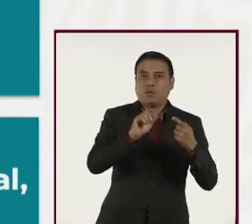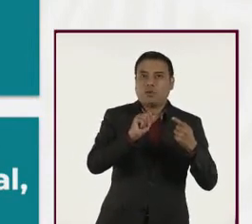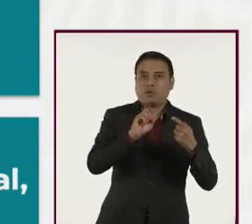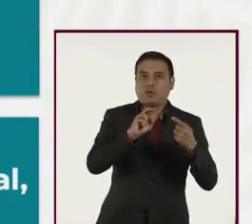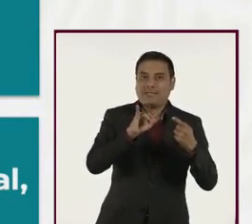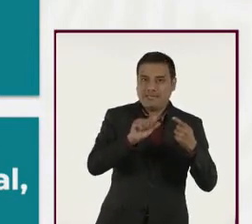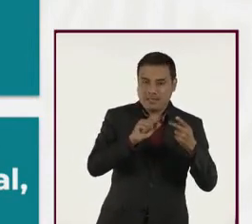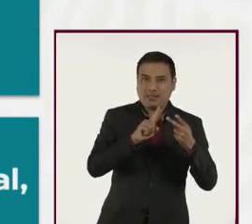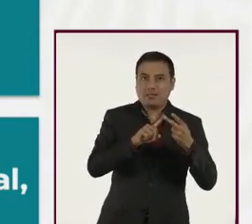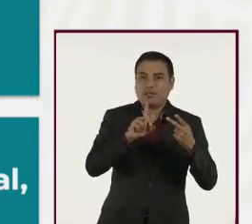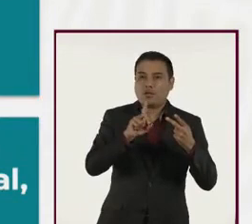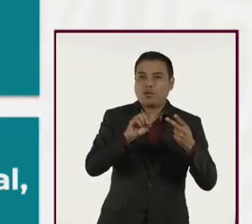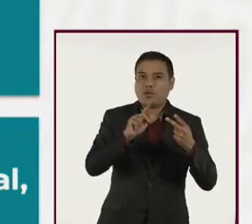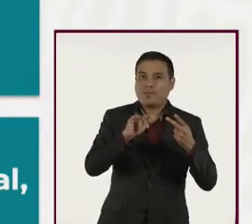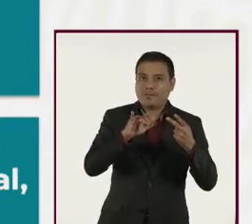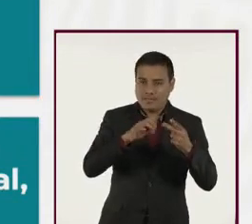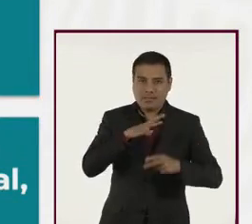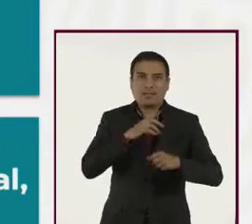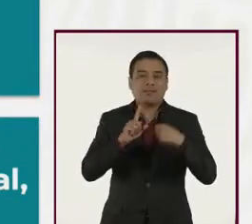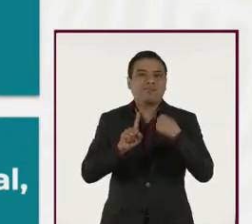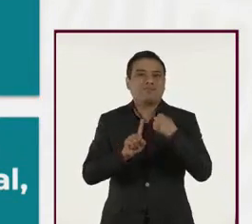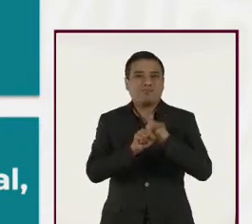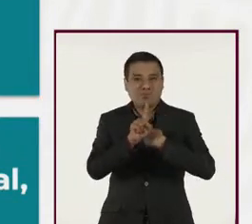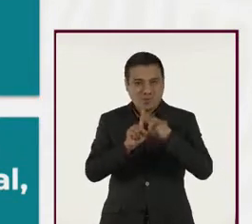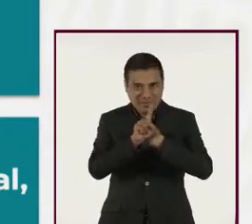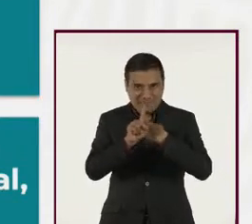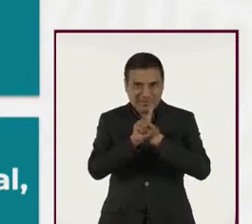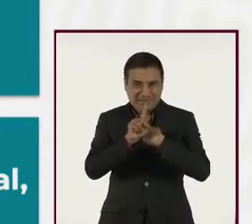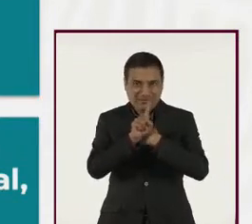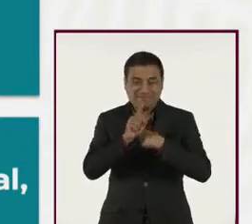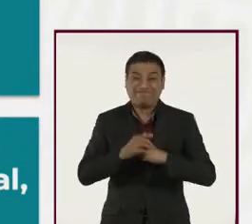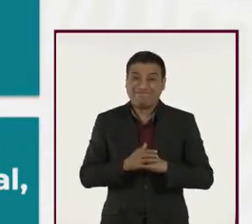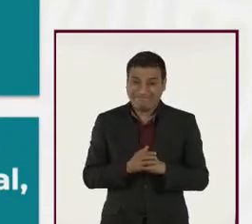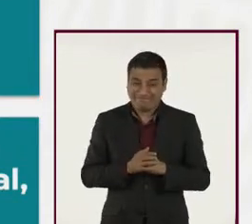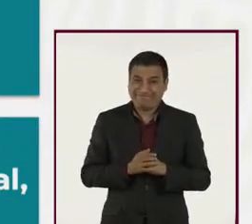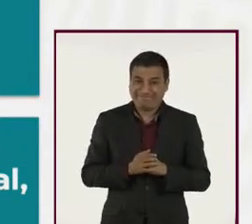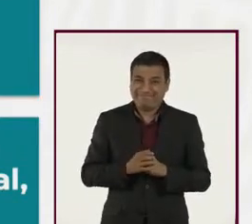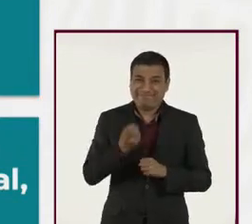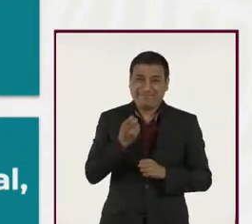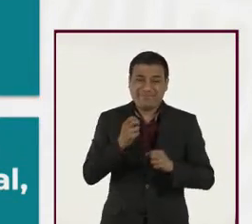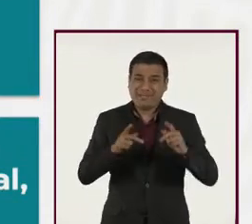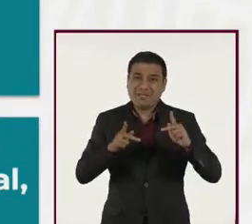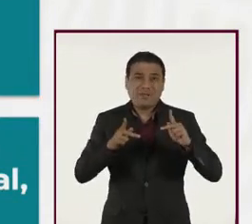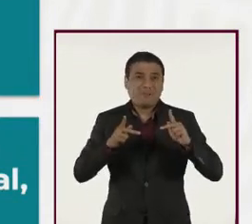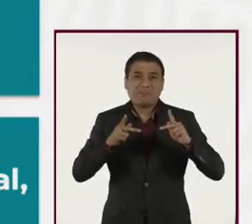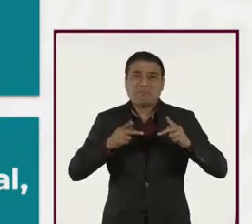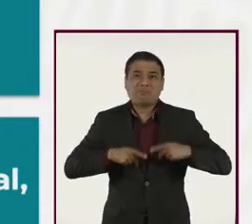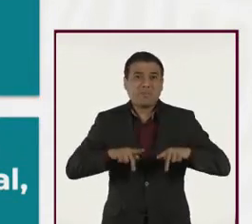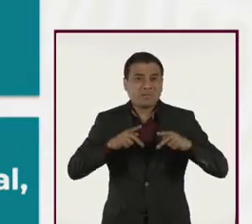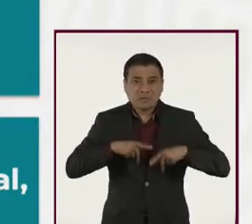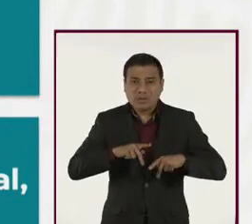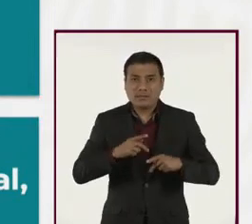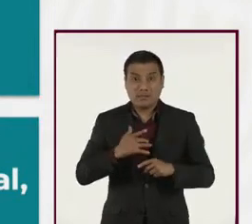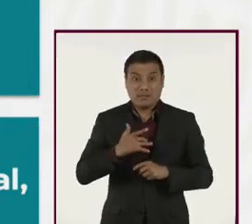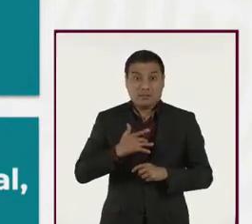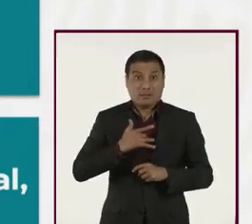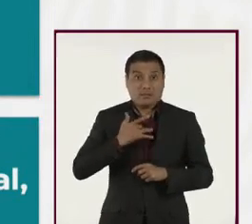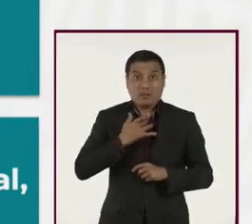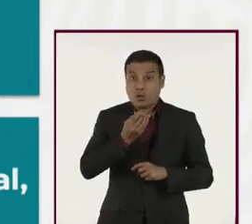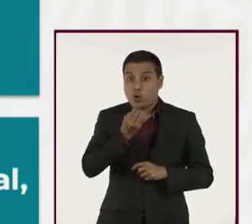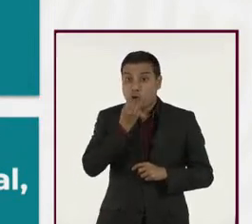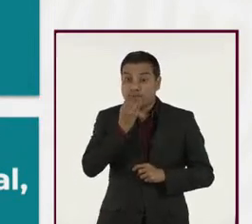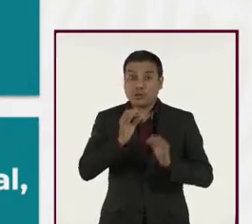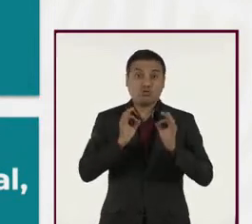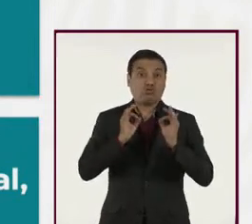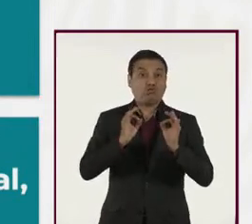se explica o lo que se representa a nivel clínico como estas dificultades para percibir tanto la saciedad como el